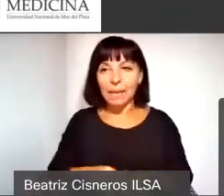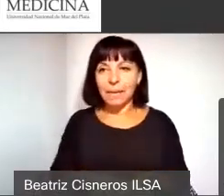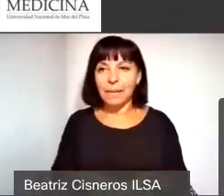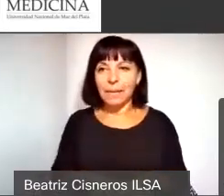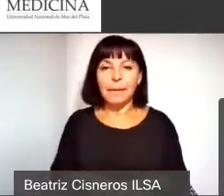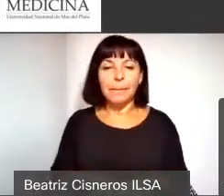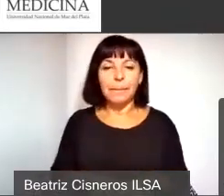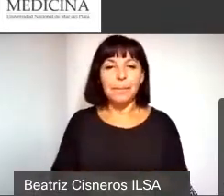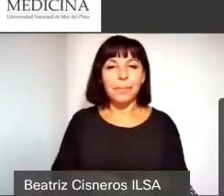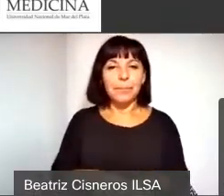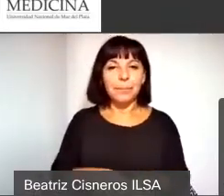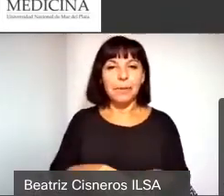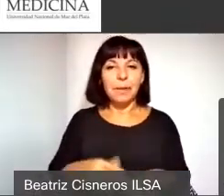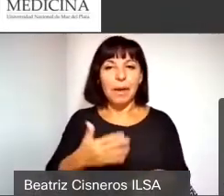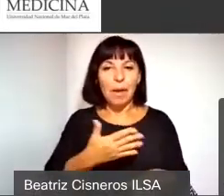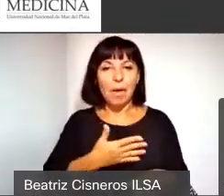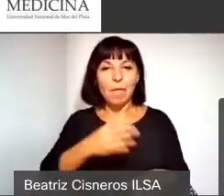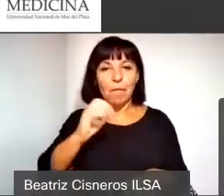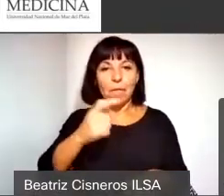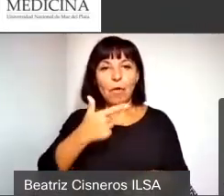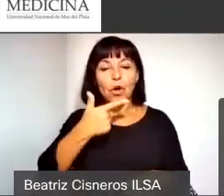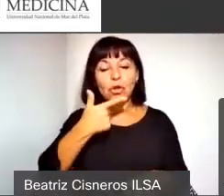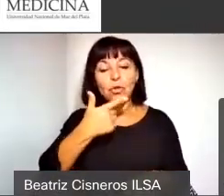es el caso de los fosfolípidos, ¿sí?